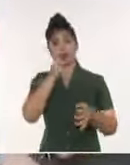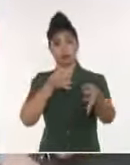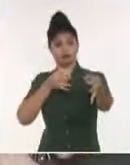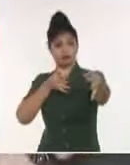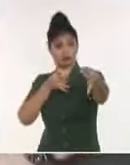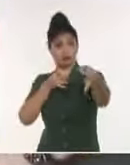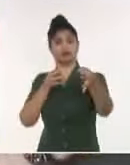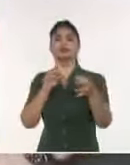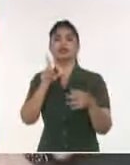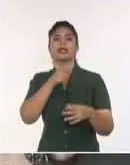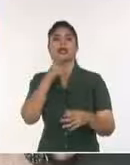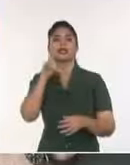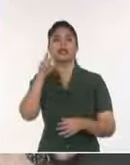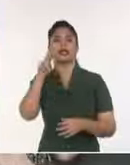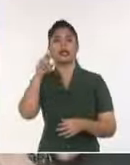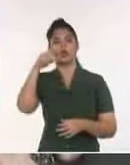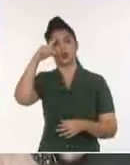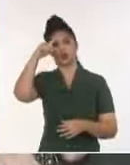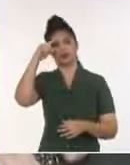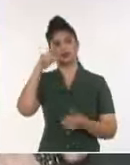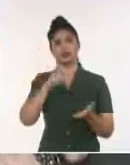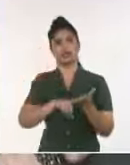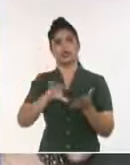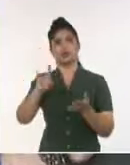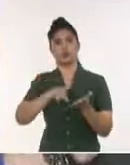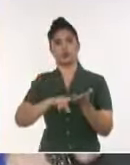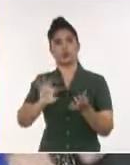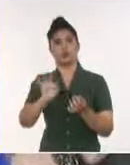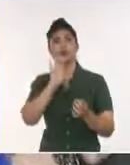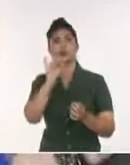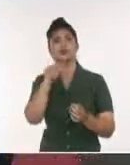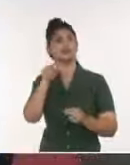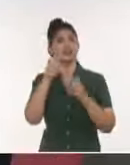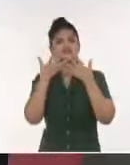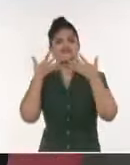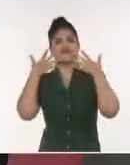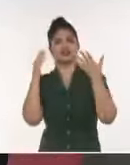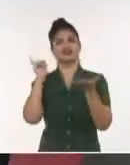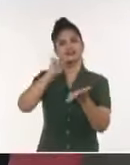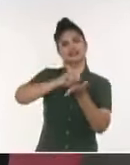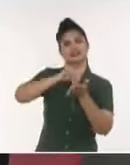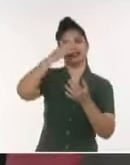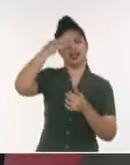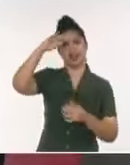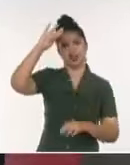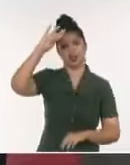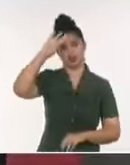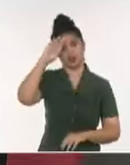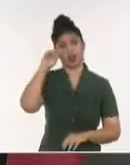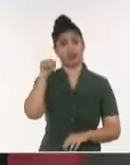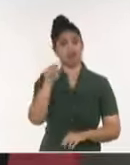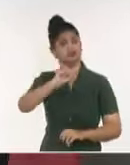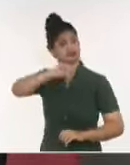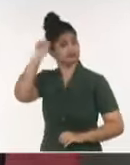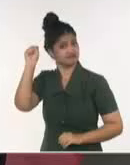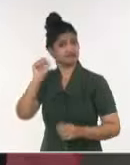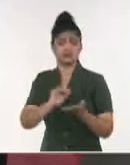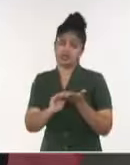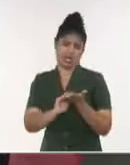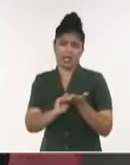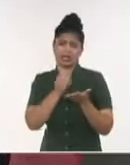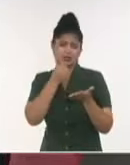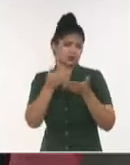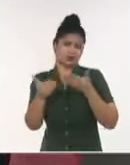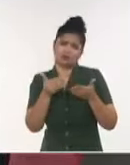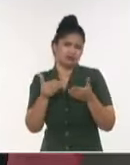de nuevo en la patria después de participar en sus séptimos Juegos Olímpicos. Que aunque no se pudo cumplir con el pronóstico